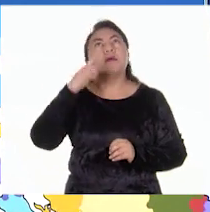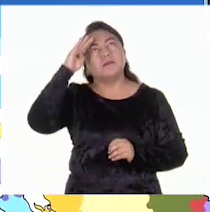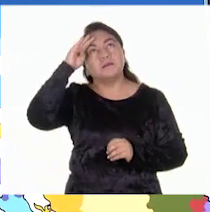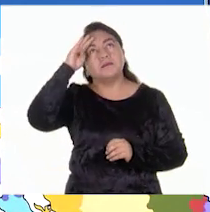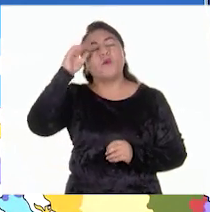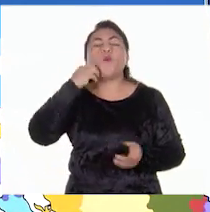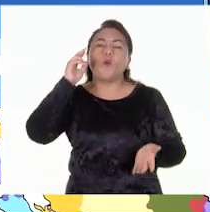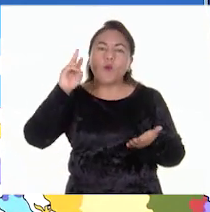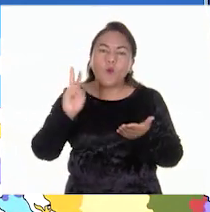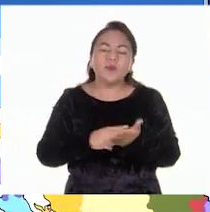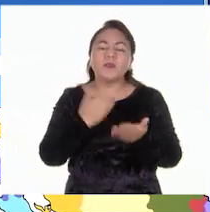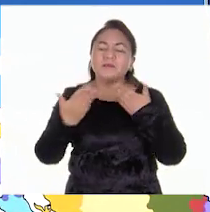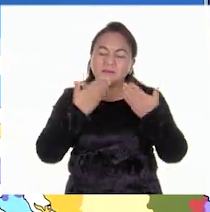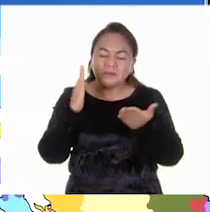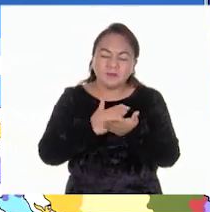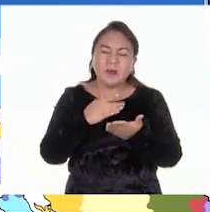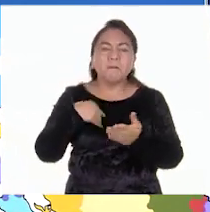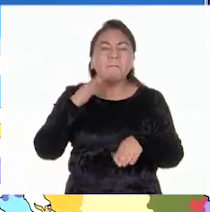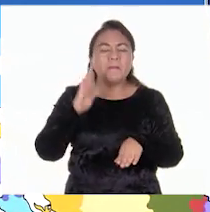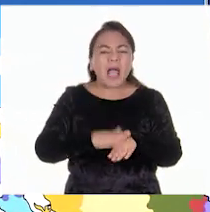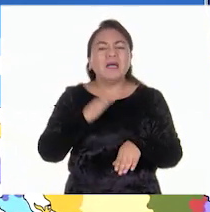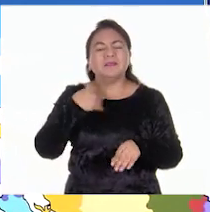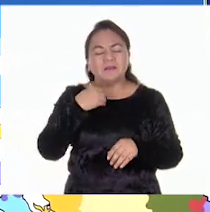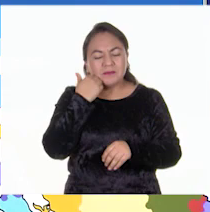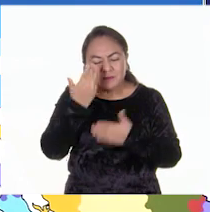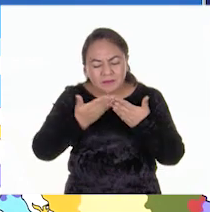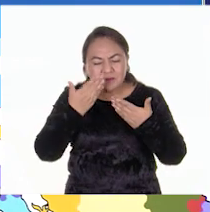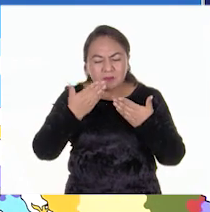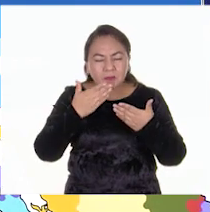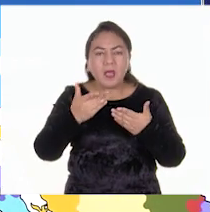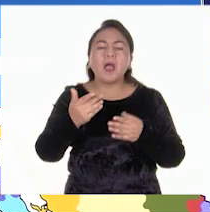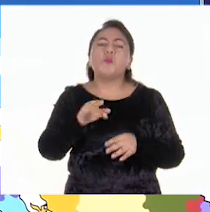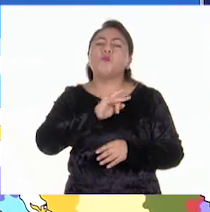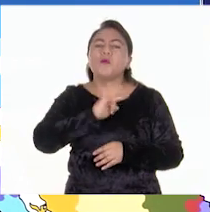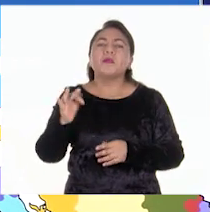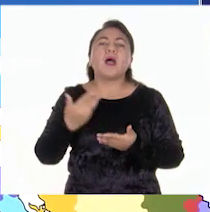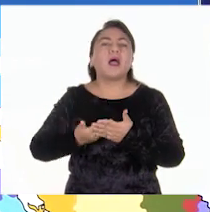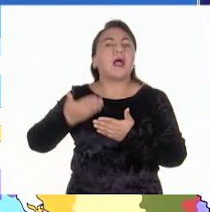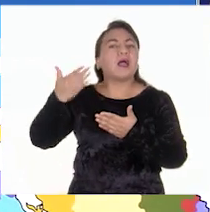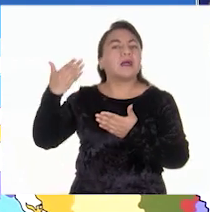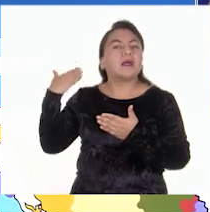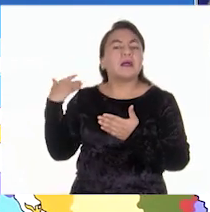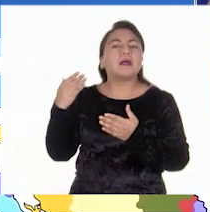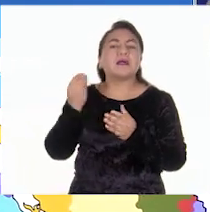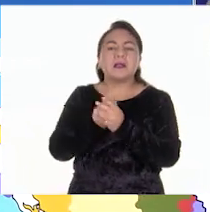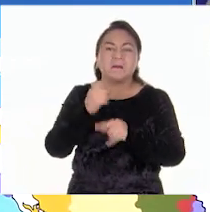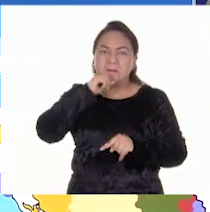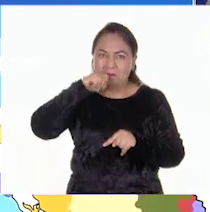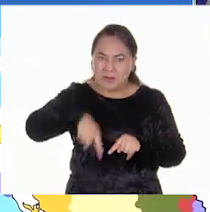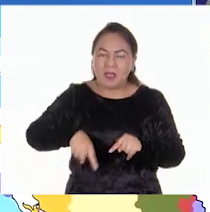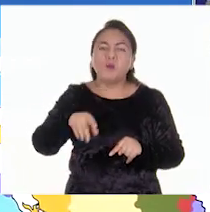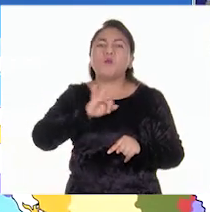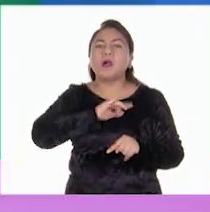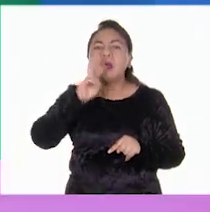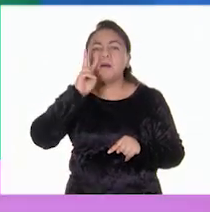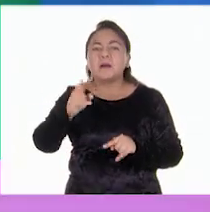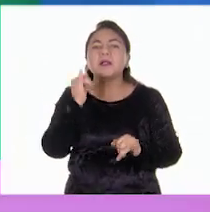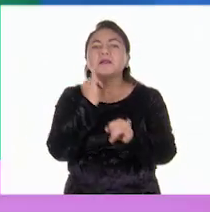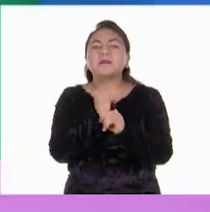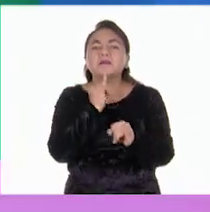o fortalecer algún aprendizaje, pueden ver las clases anteriores en el portal de Aprende en Casa